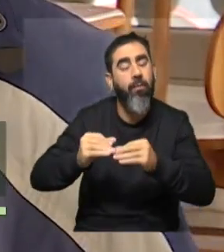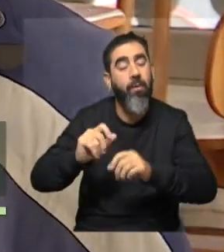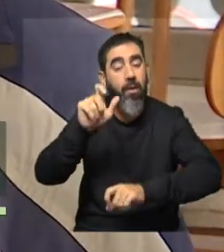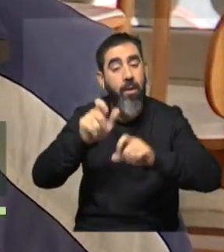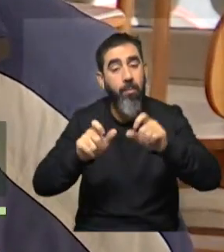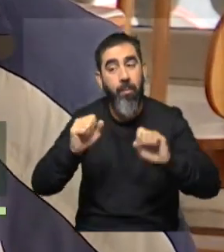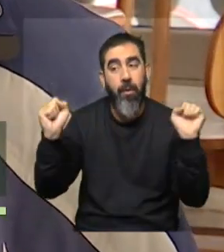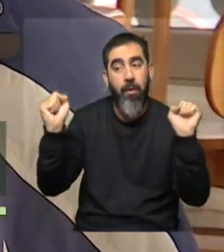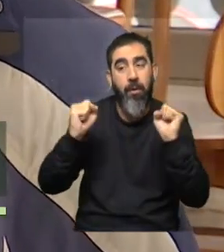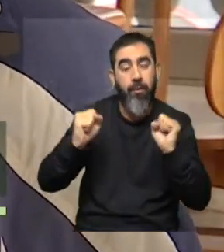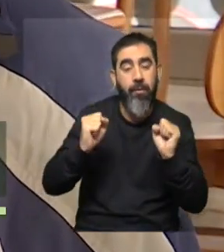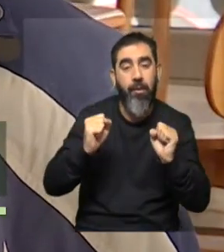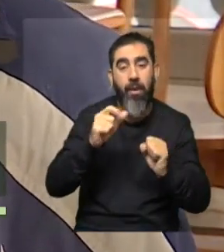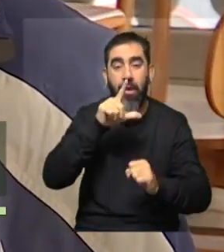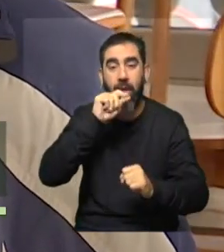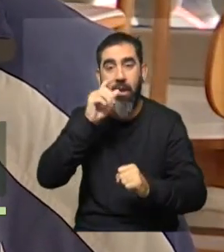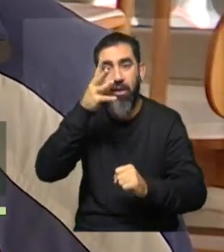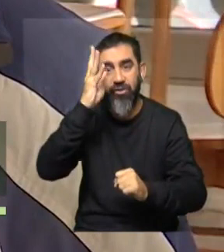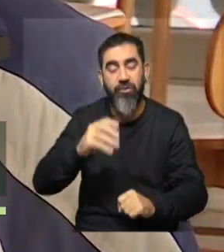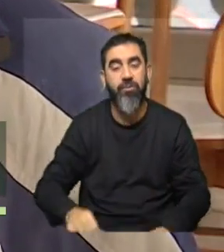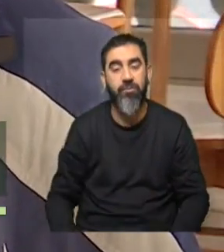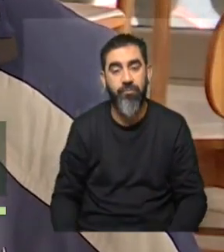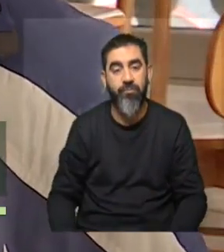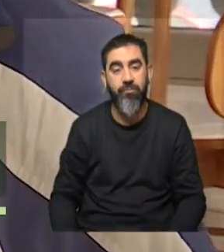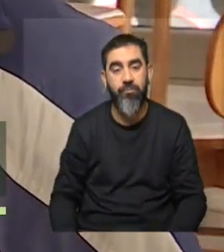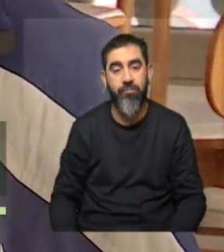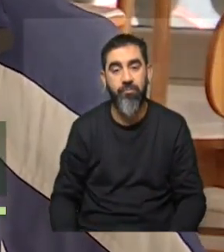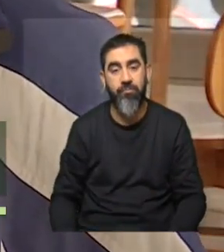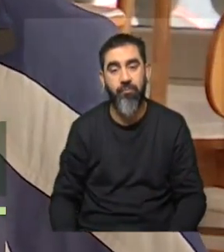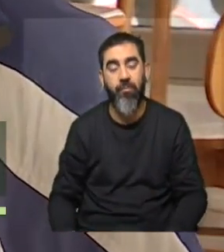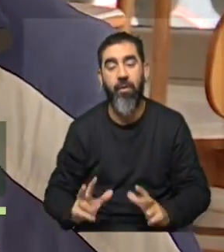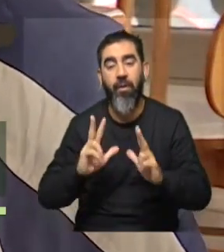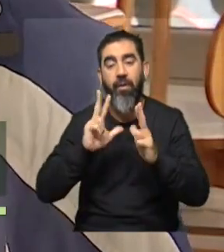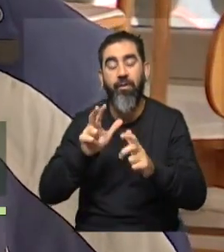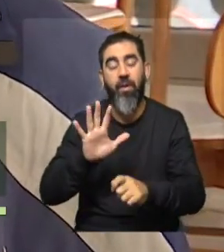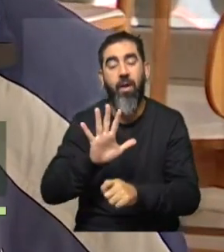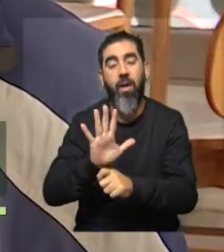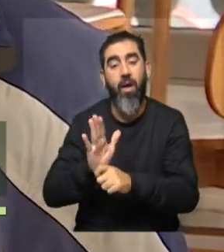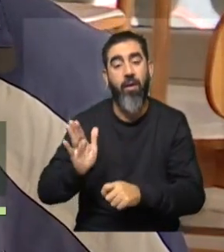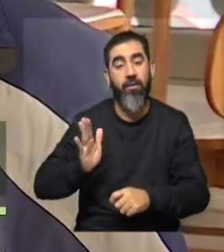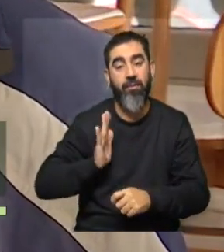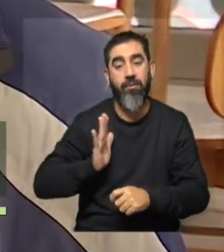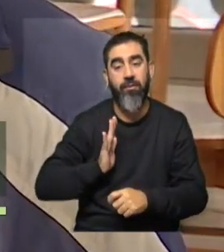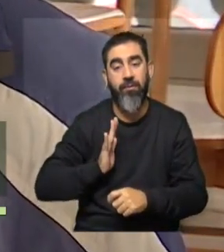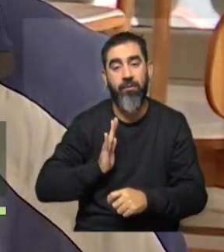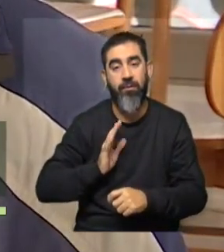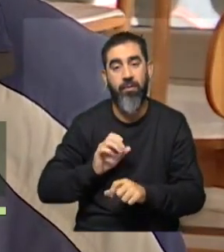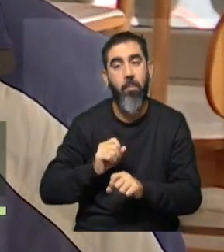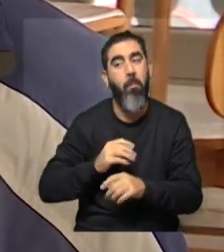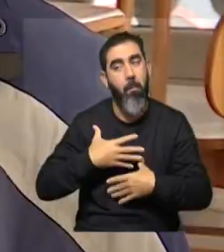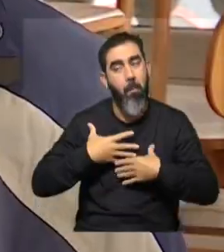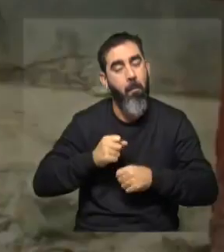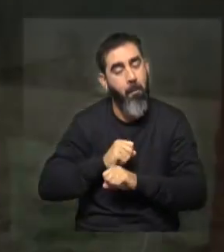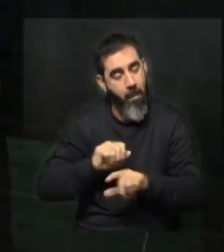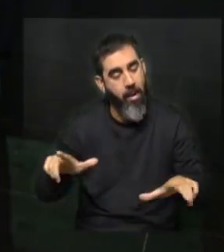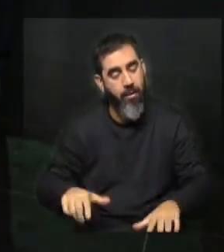que se asuste cuando vea la gallina Sí bueno lo dice lo dice la actriz que presenta la obra no O sea la van a pasar mal